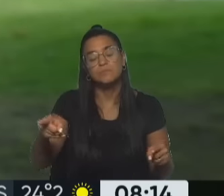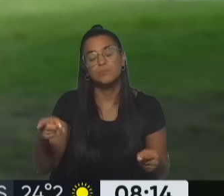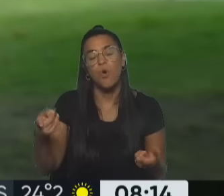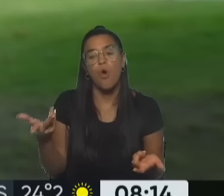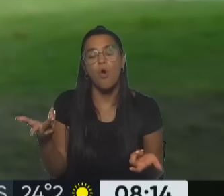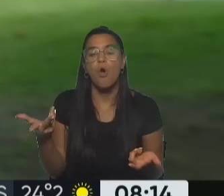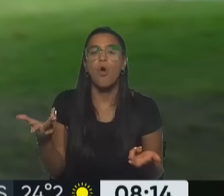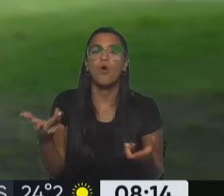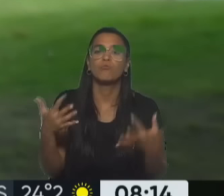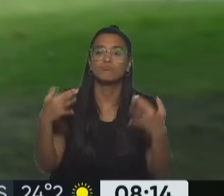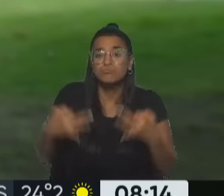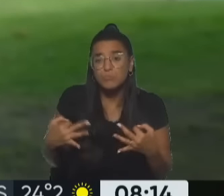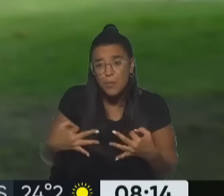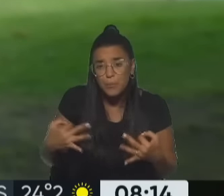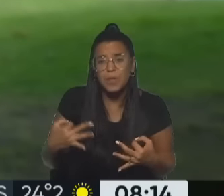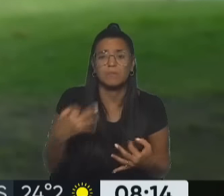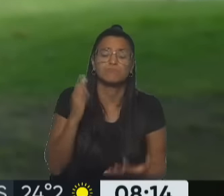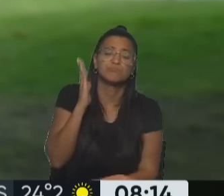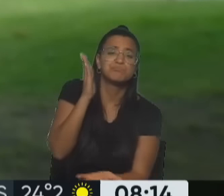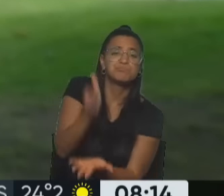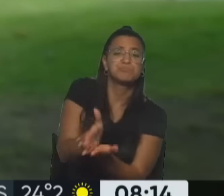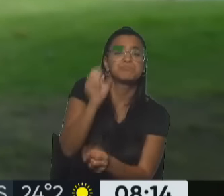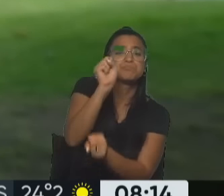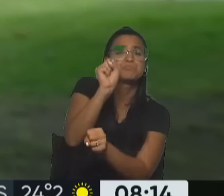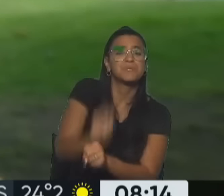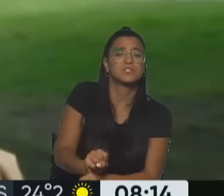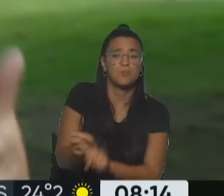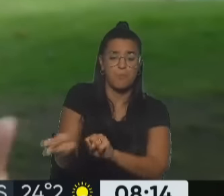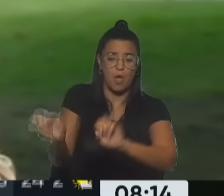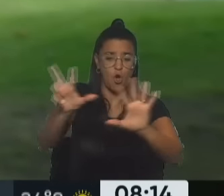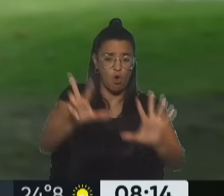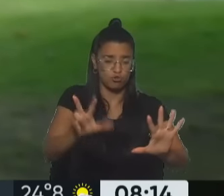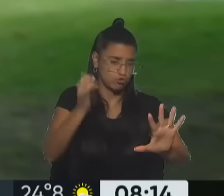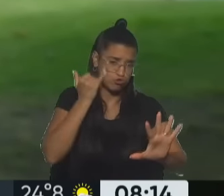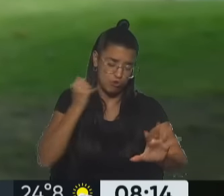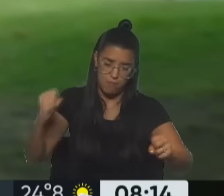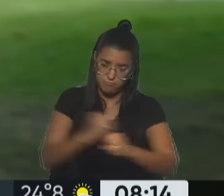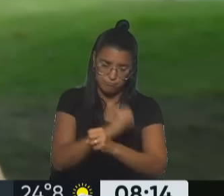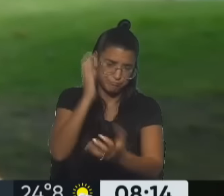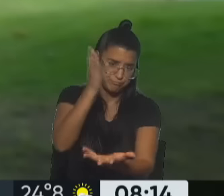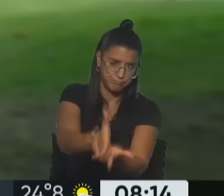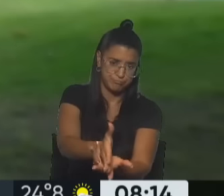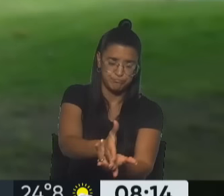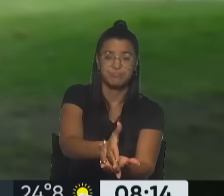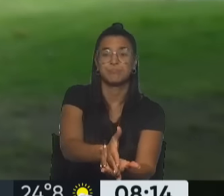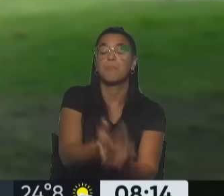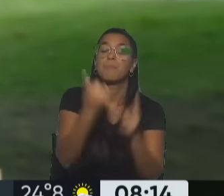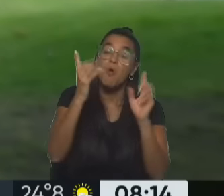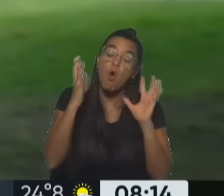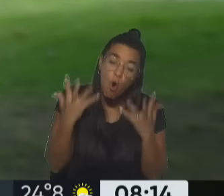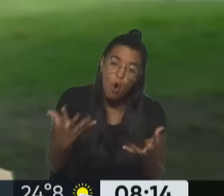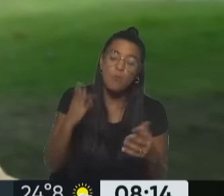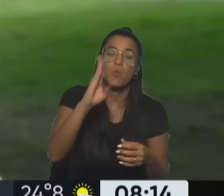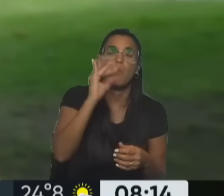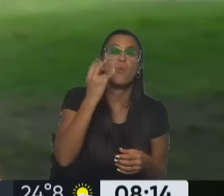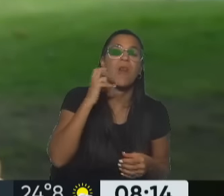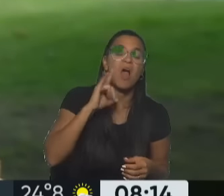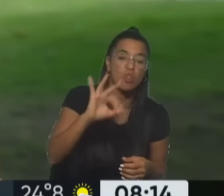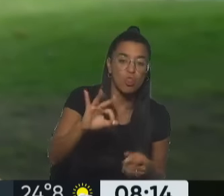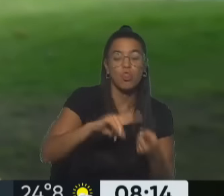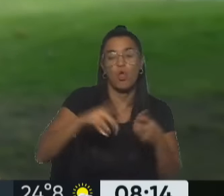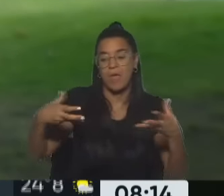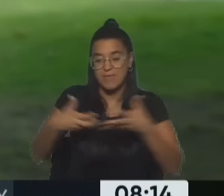digamos, con este veredicto, con esta prisión para los 8 ya condenados. Aunque, por supuesto, Burlando y su equipo de